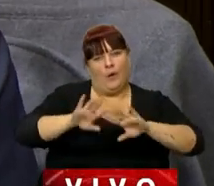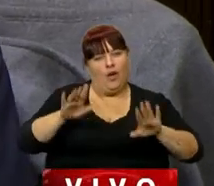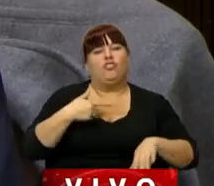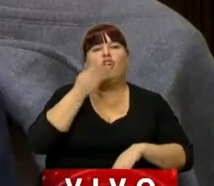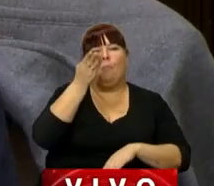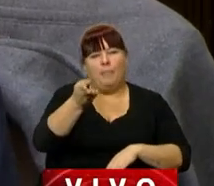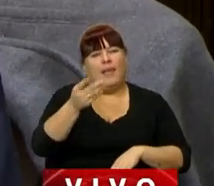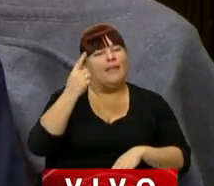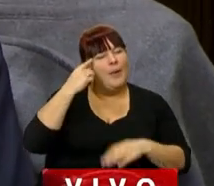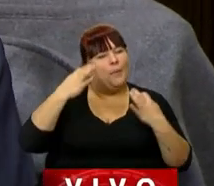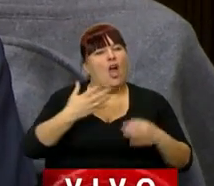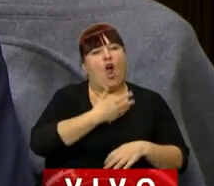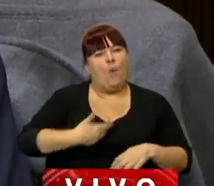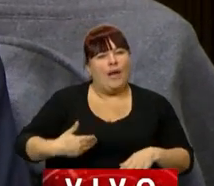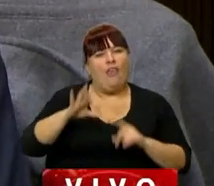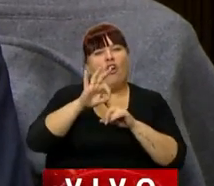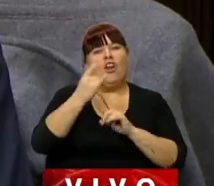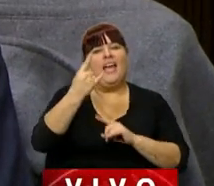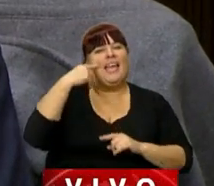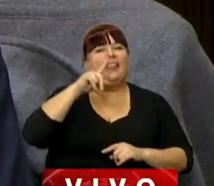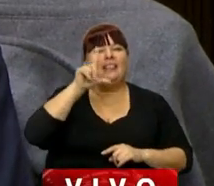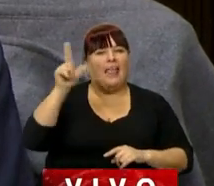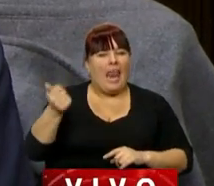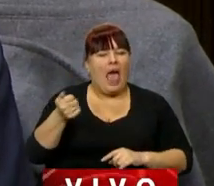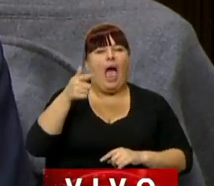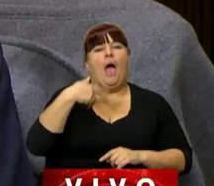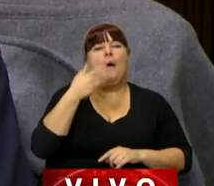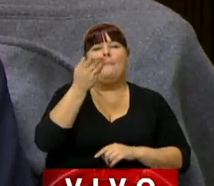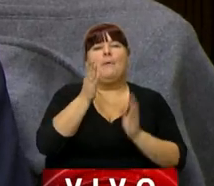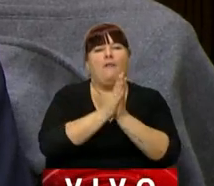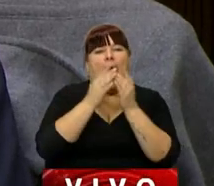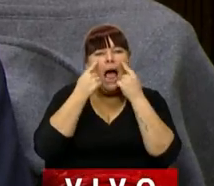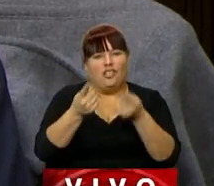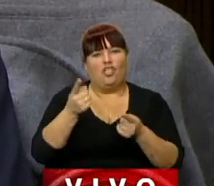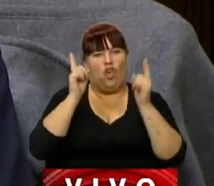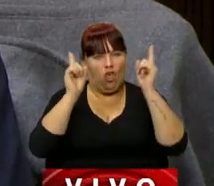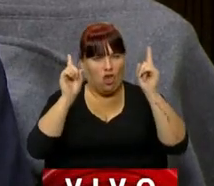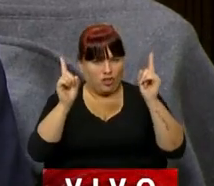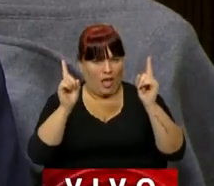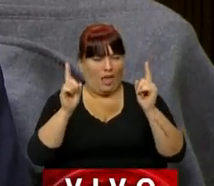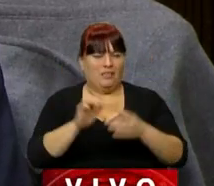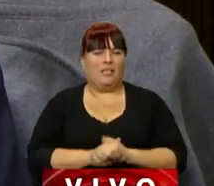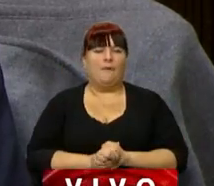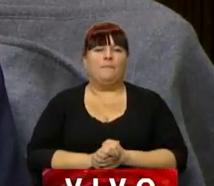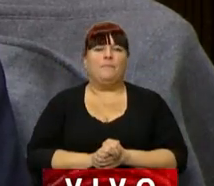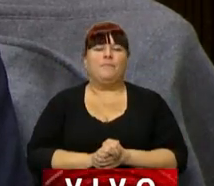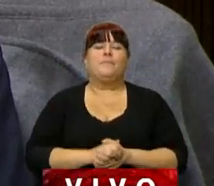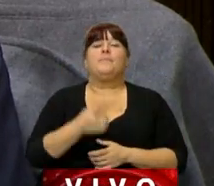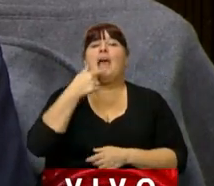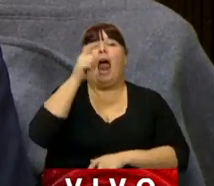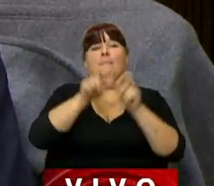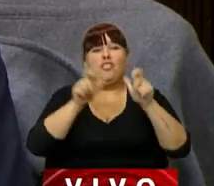Yo apelo a la sensatez del gobernador Quintela, le estamos pidiendo que escuche a los docentes, decir que